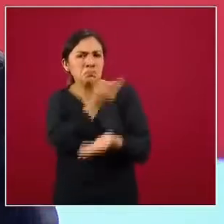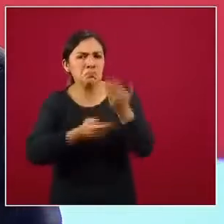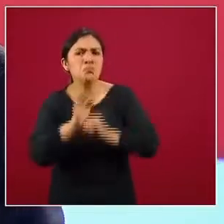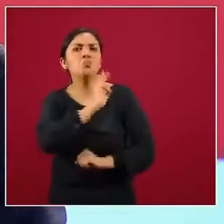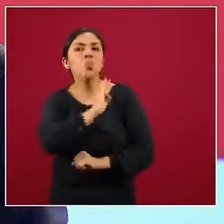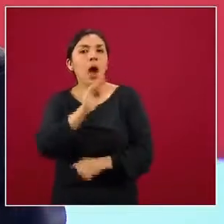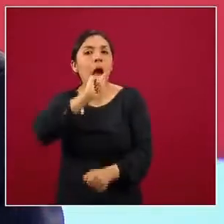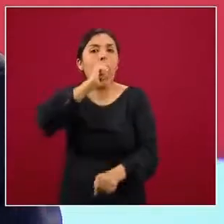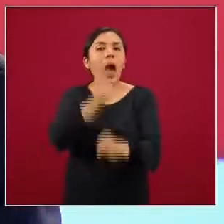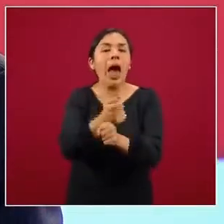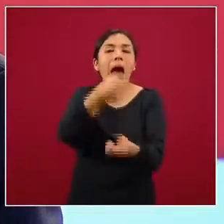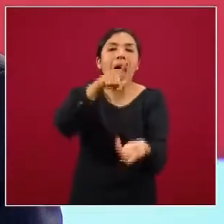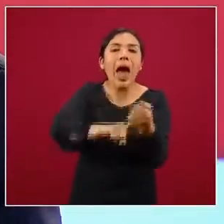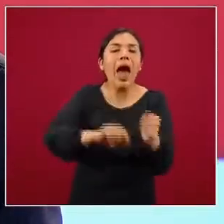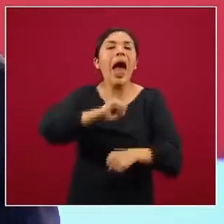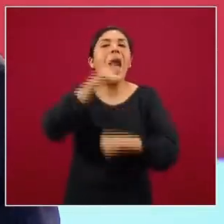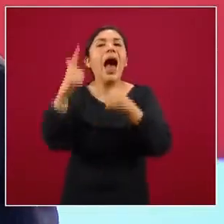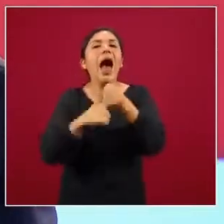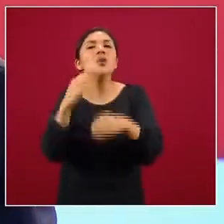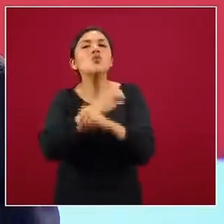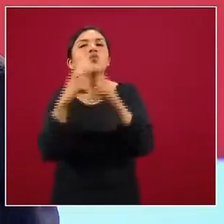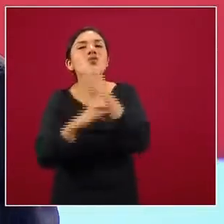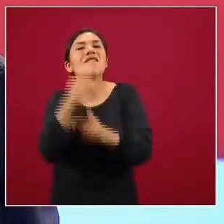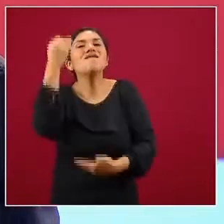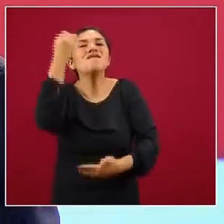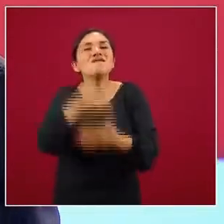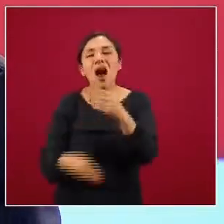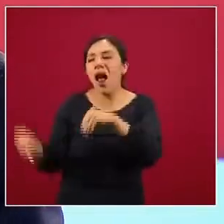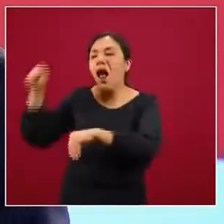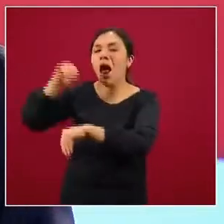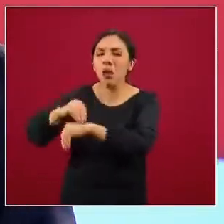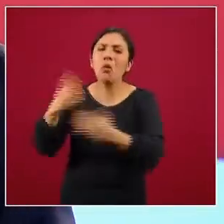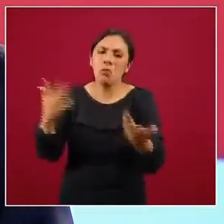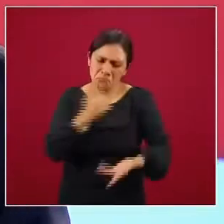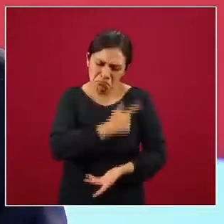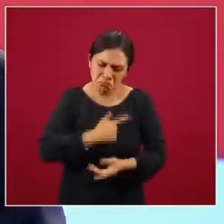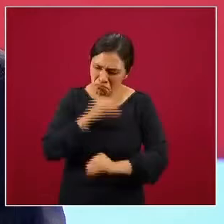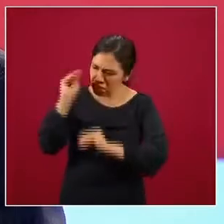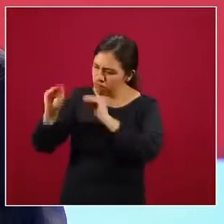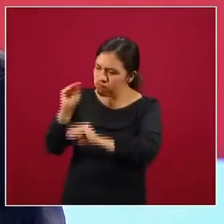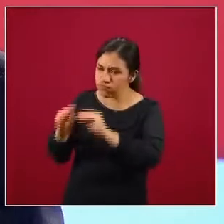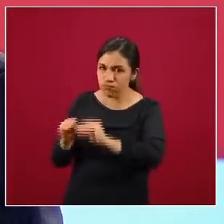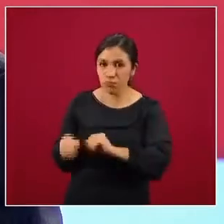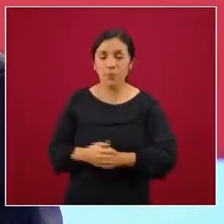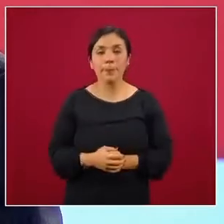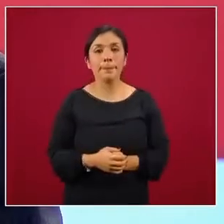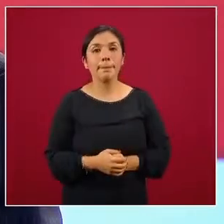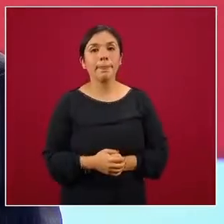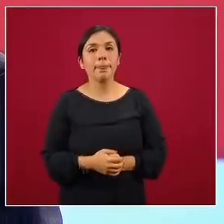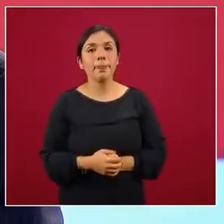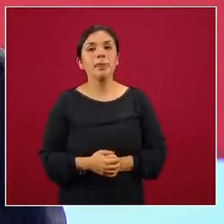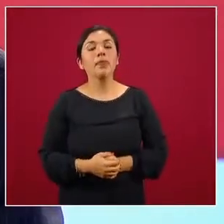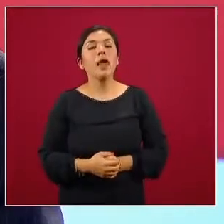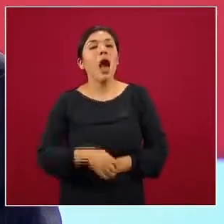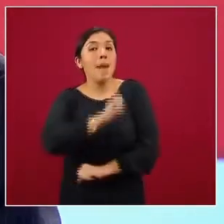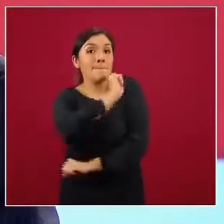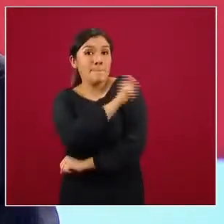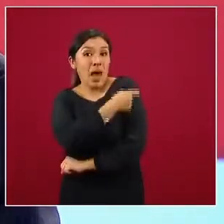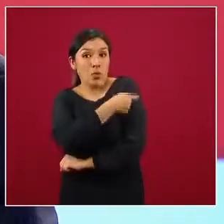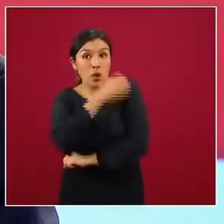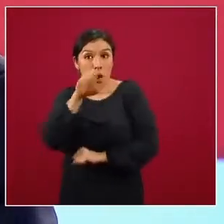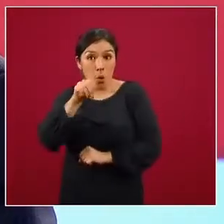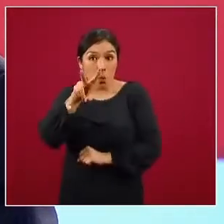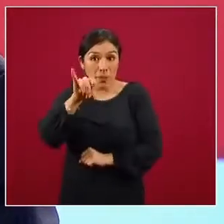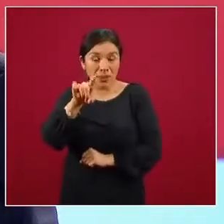podemos descubrir que hay algo que no ha sido considerado y con muchísimo gusto lo incorporamos. Respecto al acceso a vacuna COVID, justo